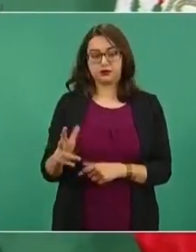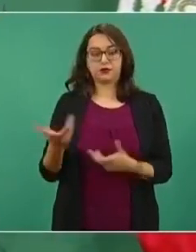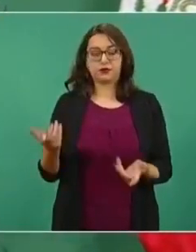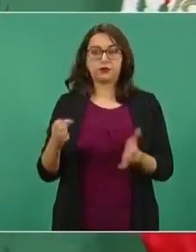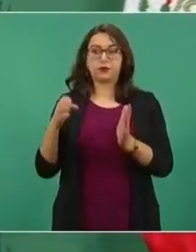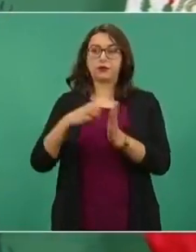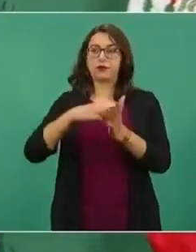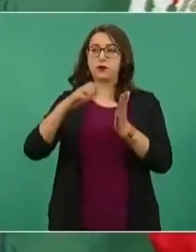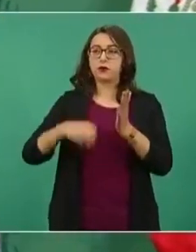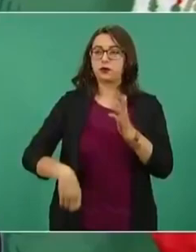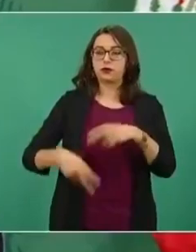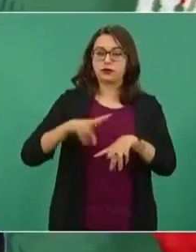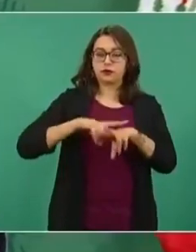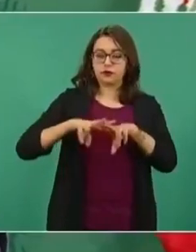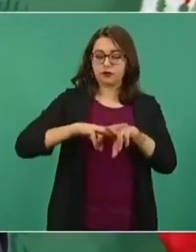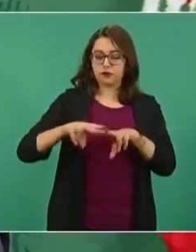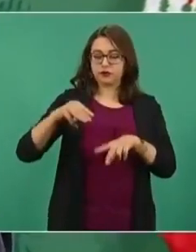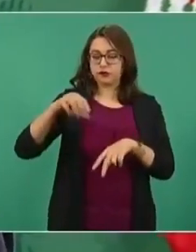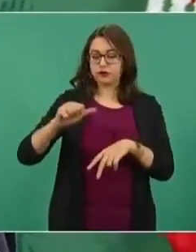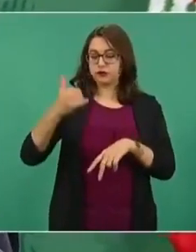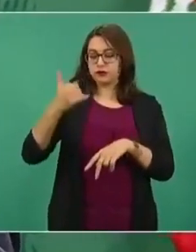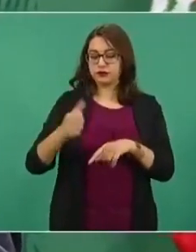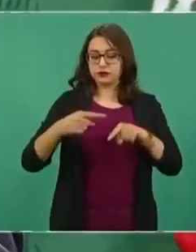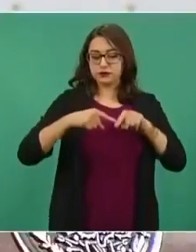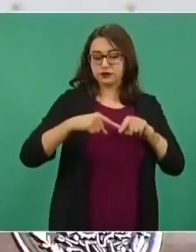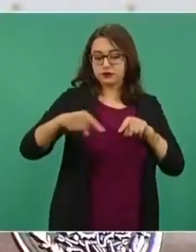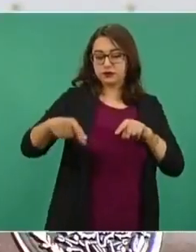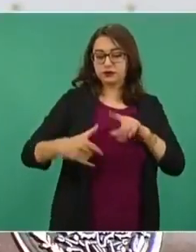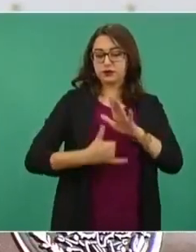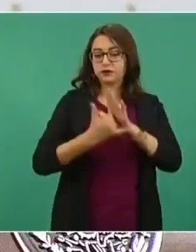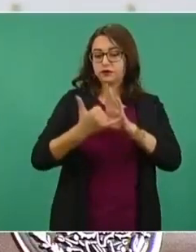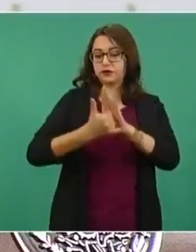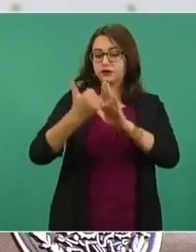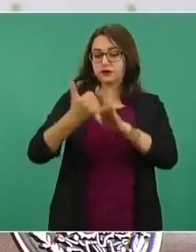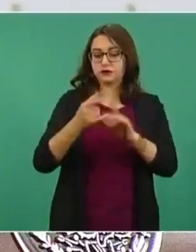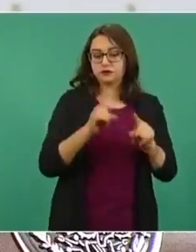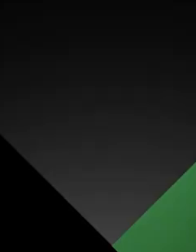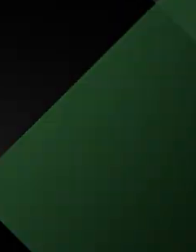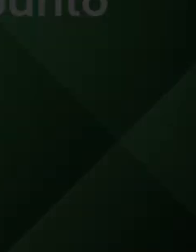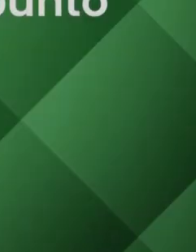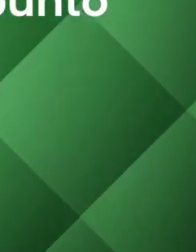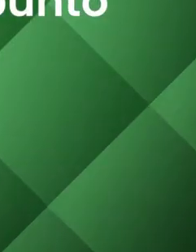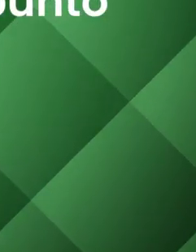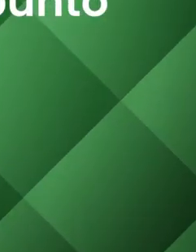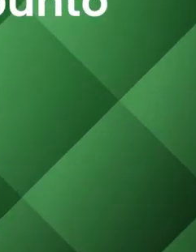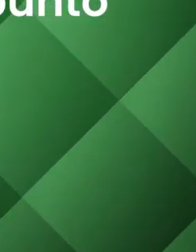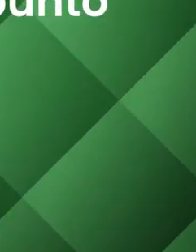la región. Para Cancún Channel y Contrapunto Noticias, Alejandro Estrada. Nos vemos en la próxima.